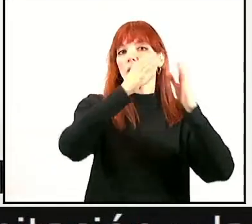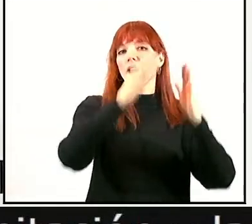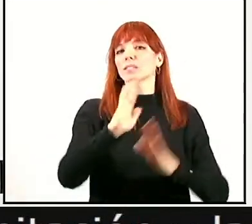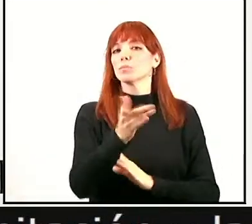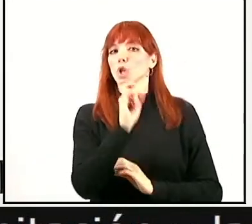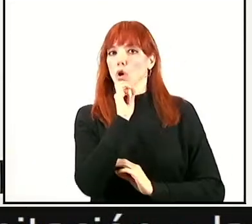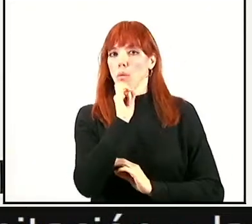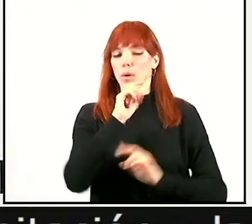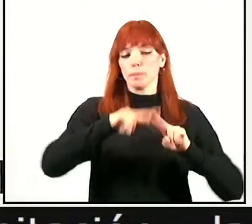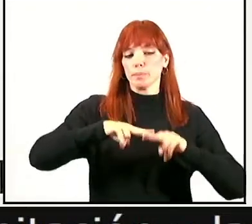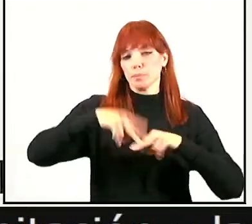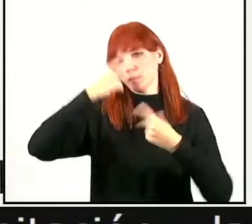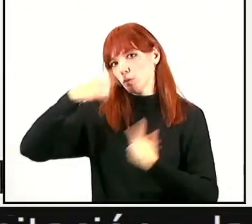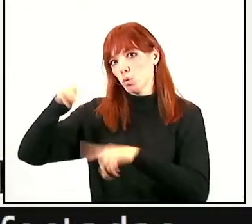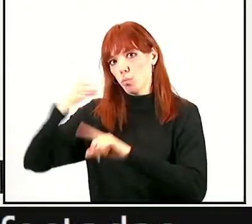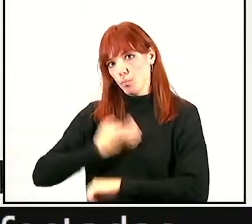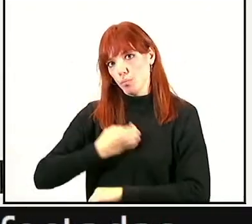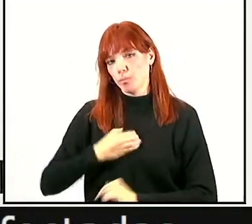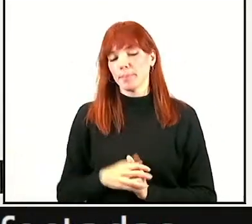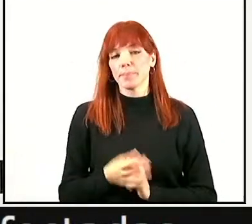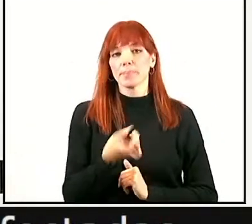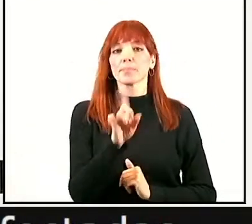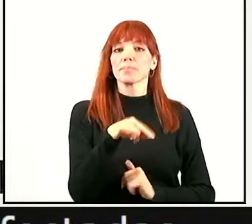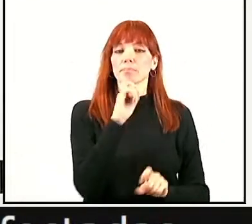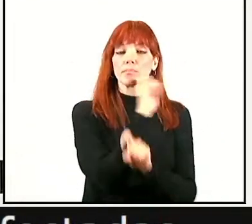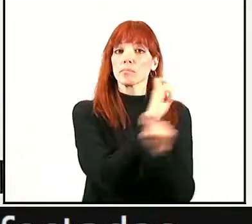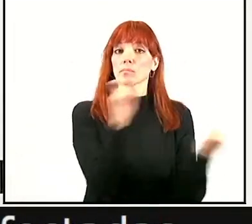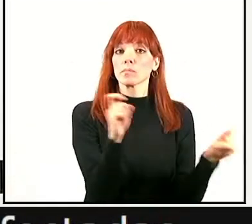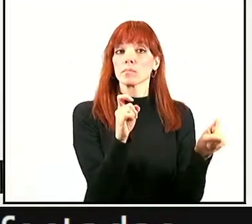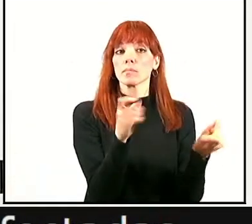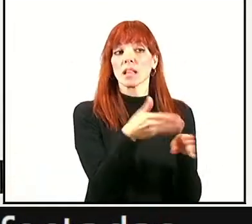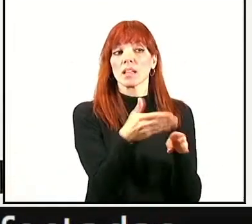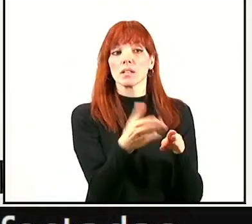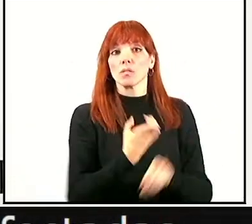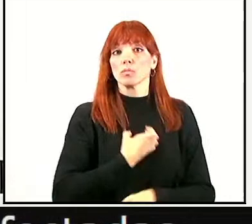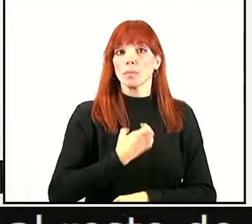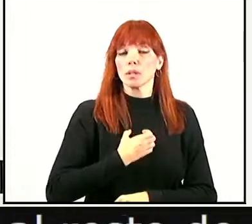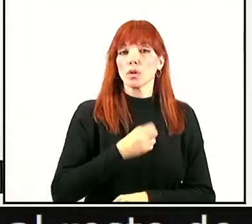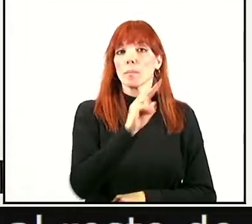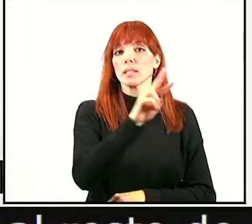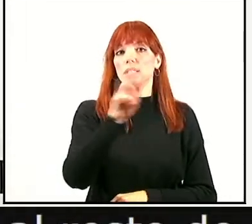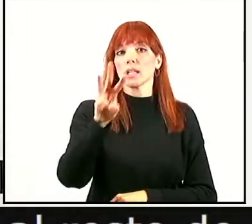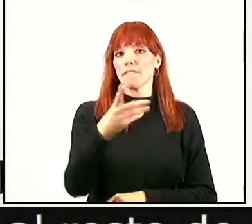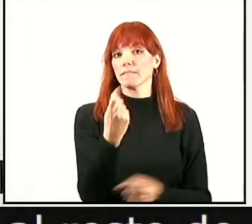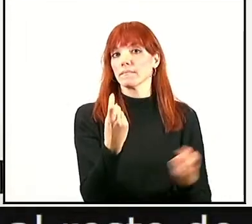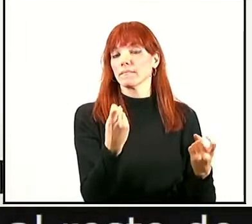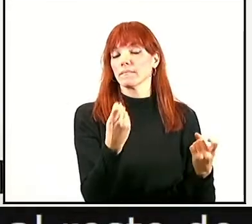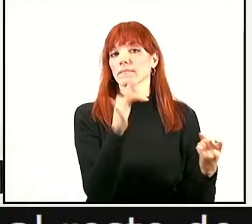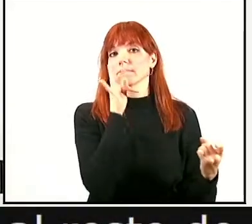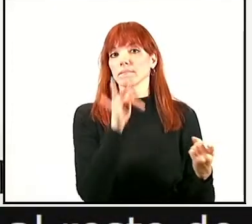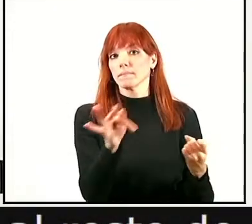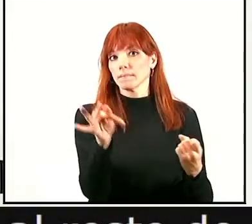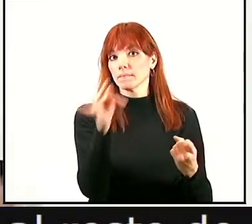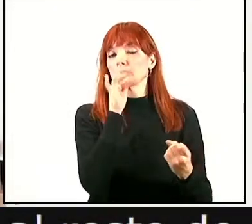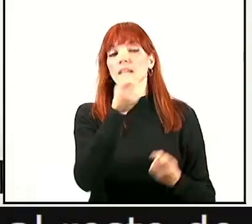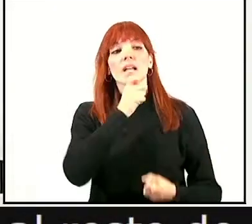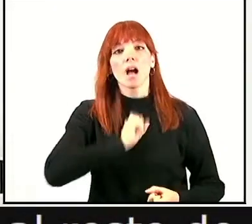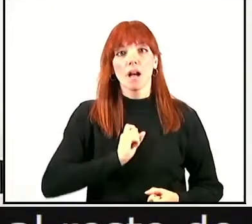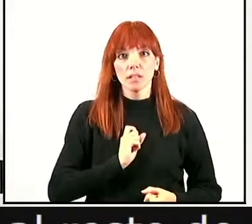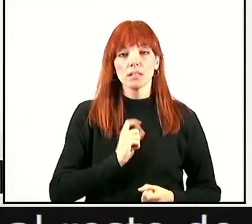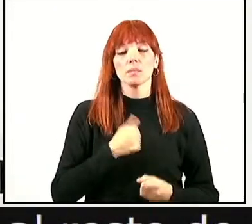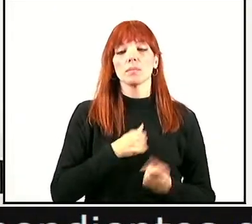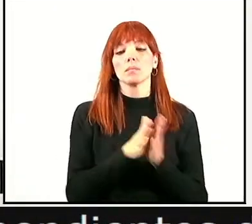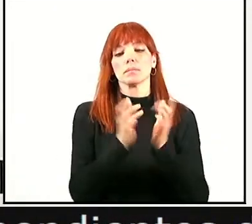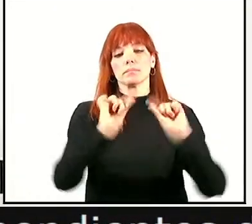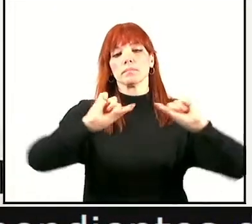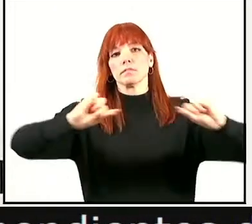afectadas. Nosotros hacemos también un llamamiento al resto de ayuntamientos, a los otros 23 que quedan pendientes de formalizar este